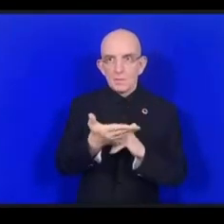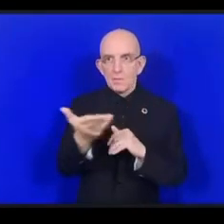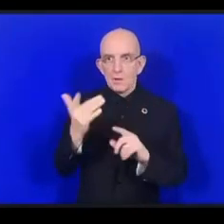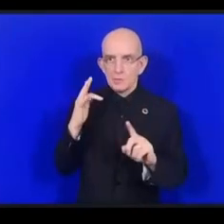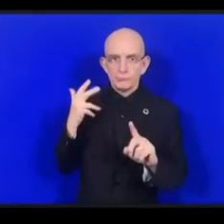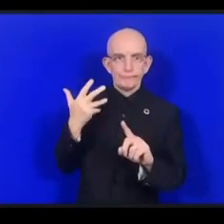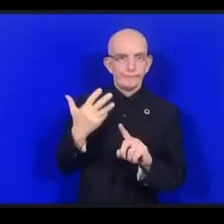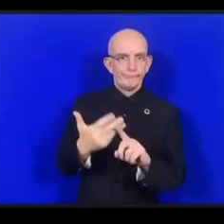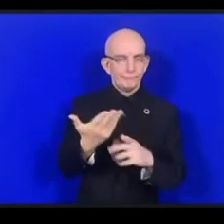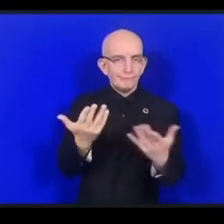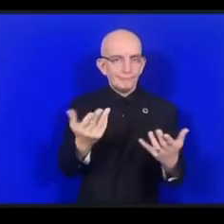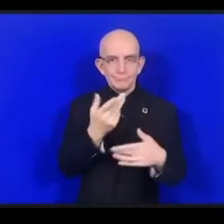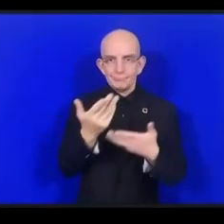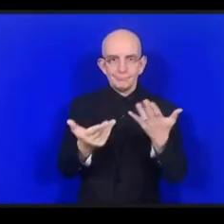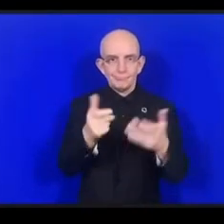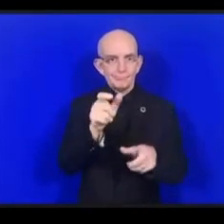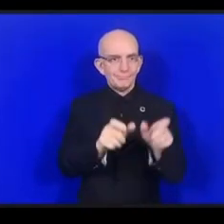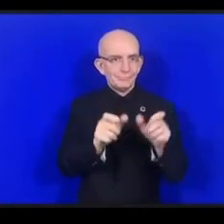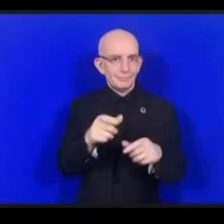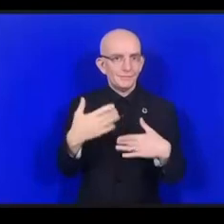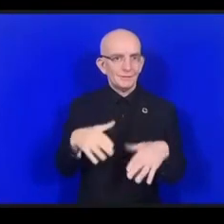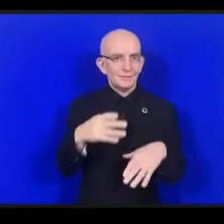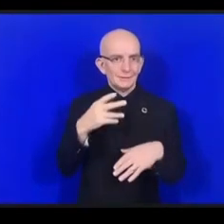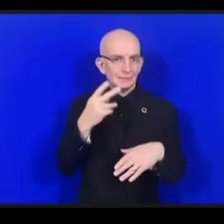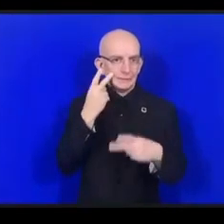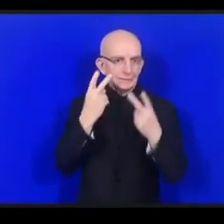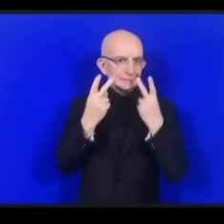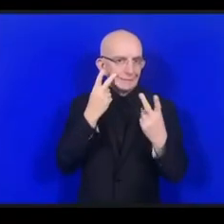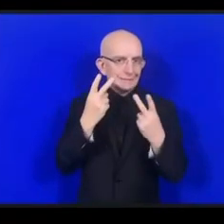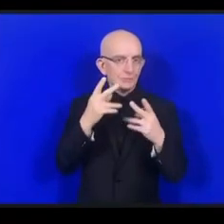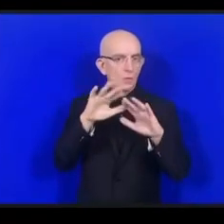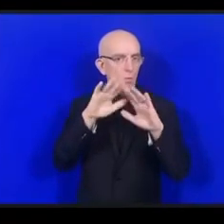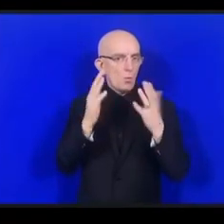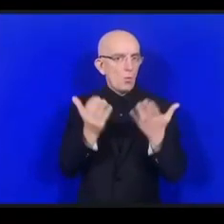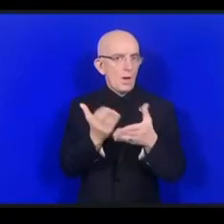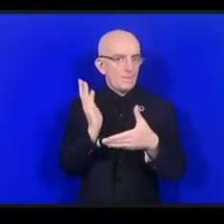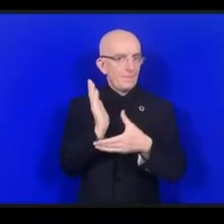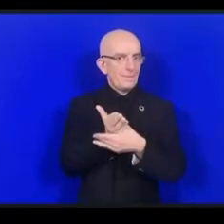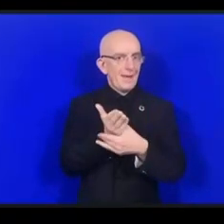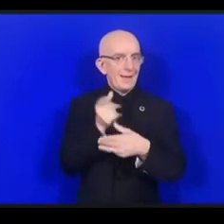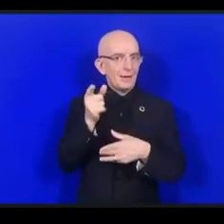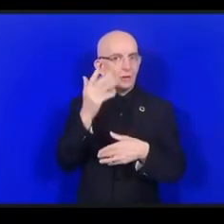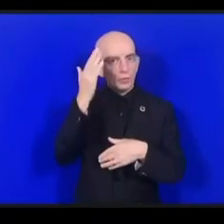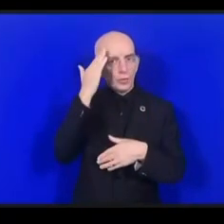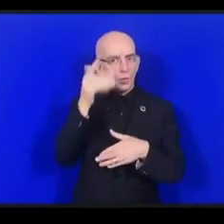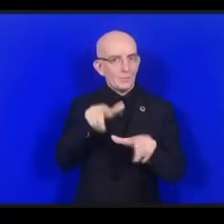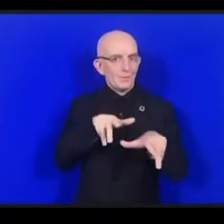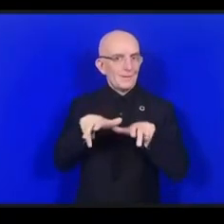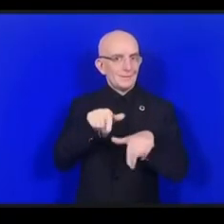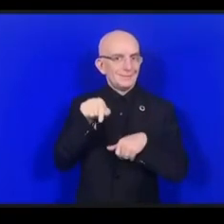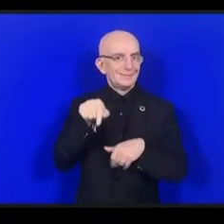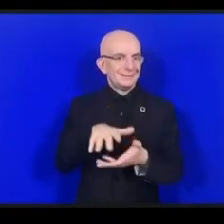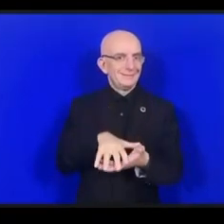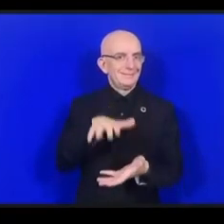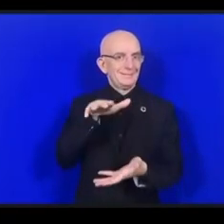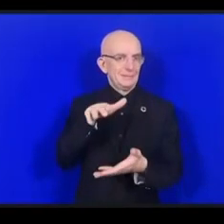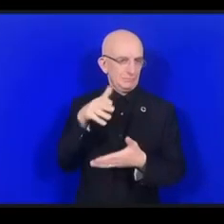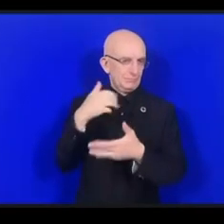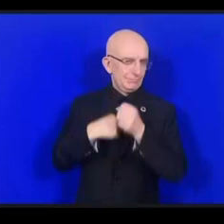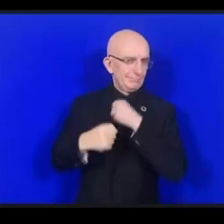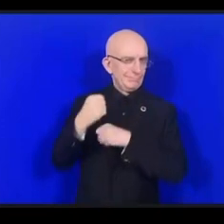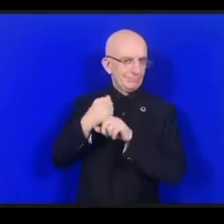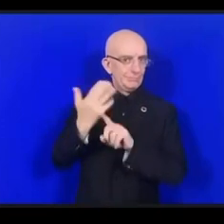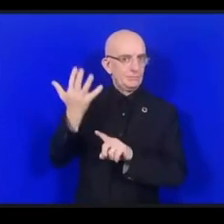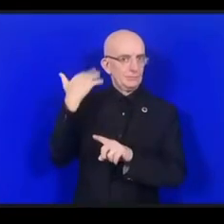de recursos de gestión de conocimiento si no era abierto estos recursos han desaparecido y por lo